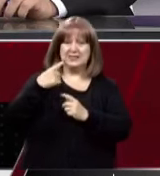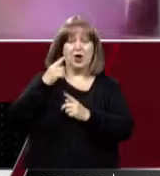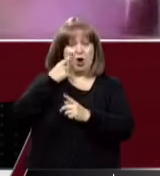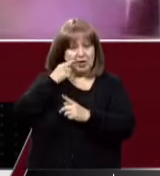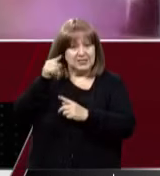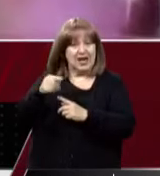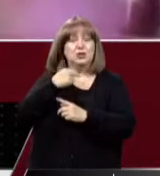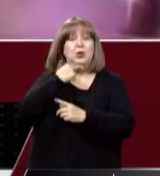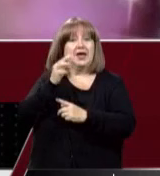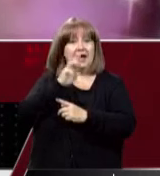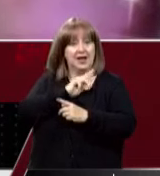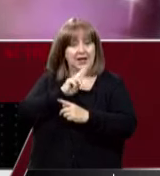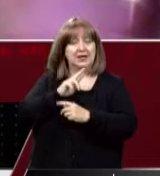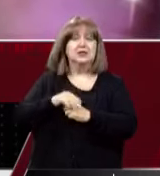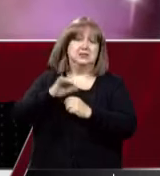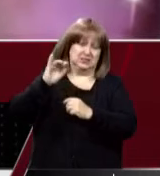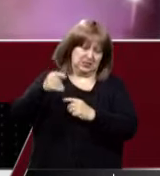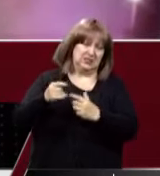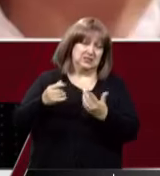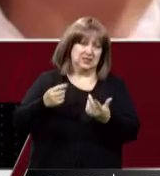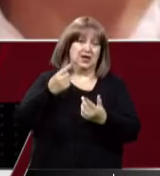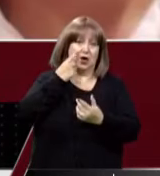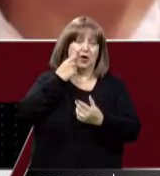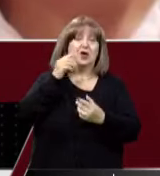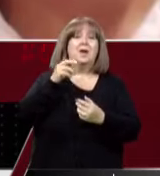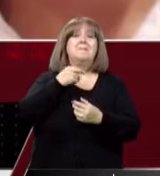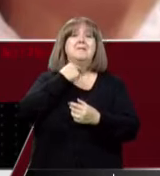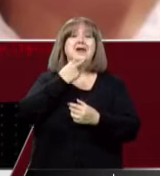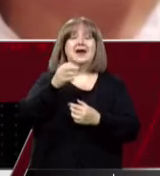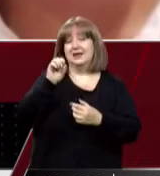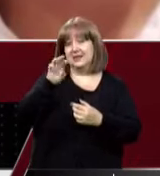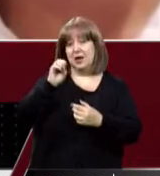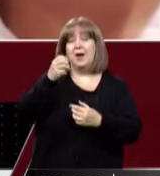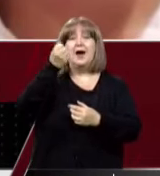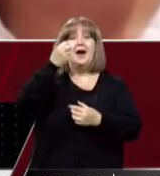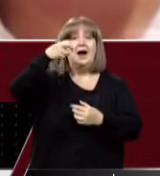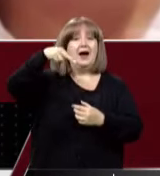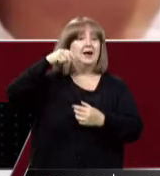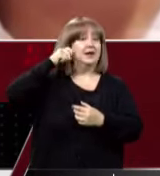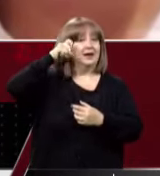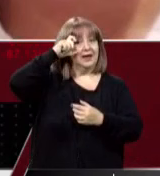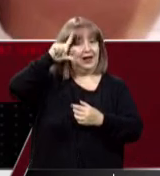existía la niña? Sí, sí sabía ella que existía Ángela. Por ella, él me decía